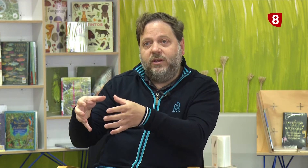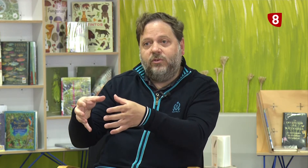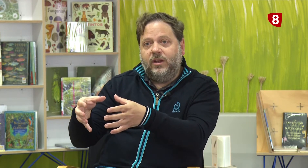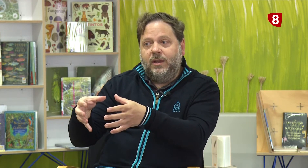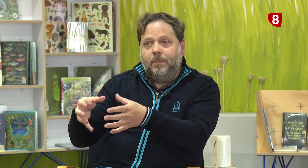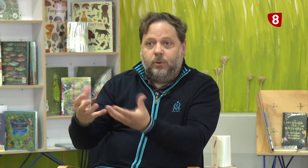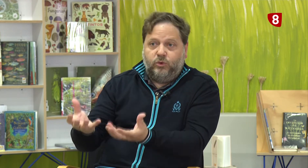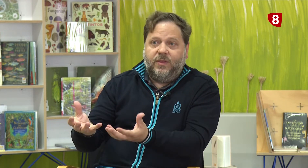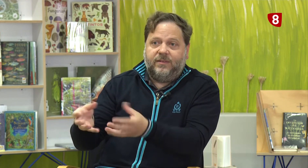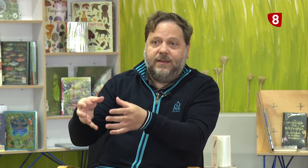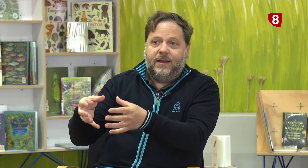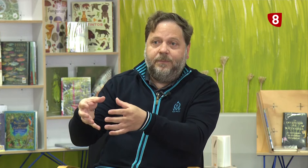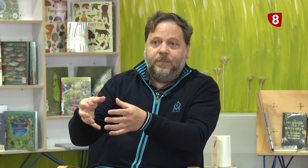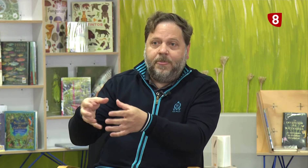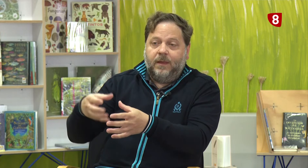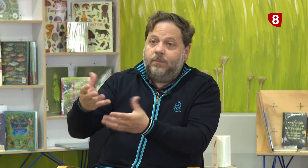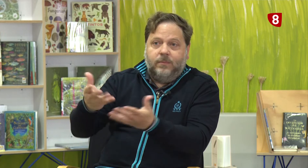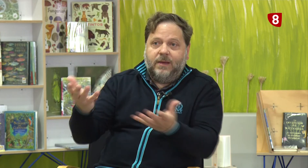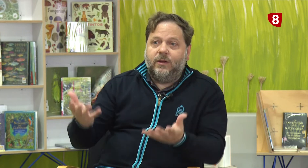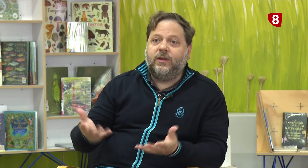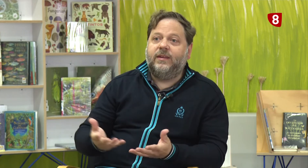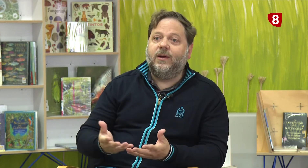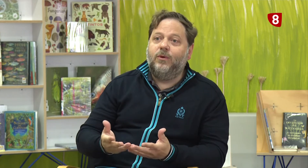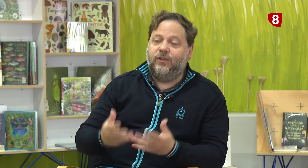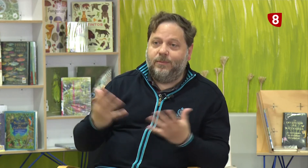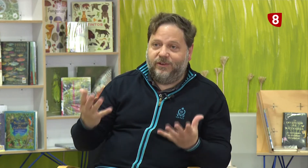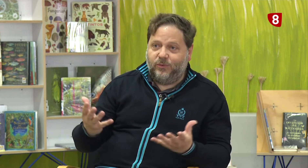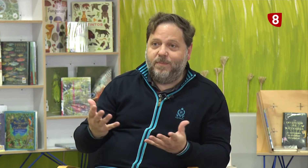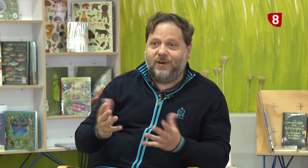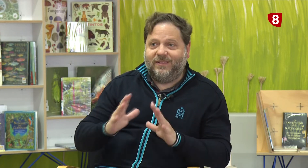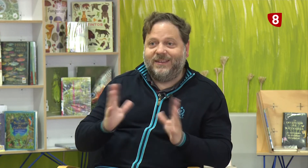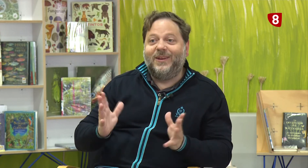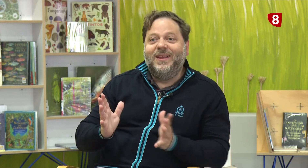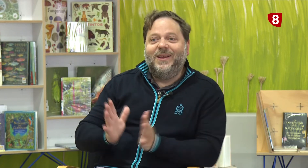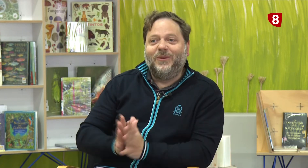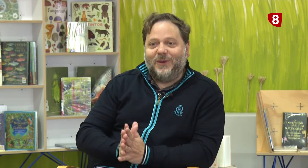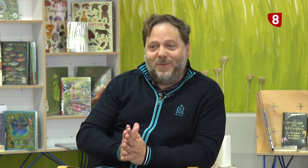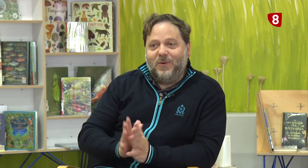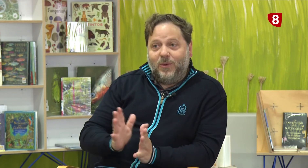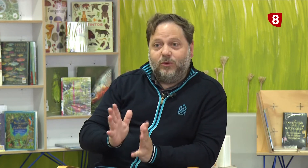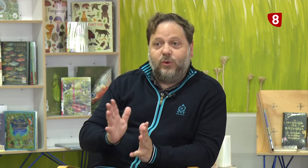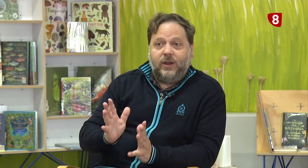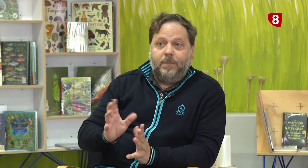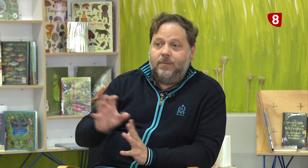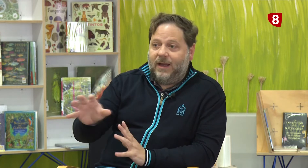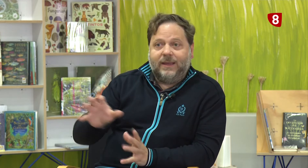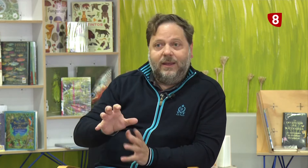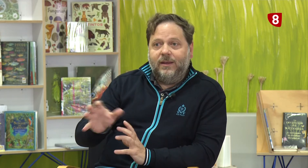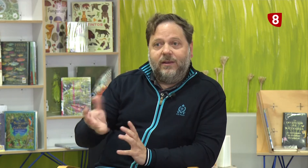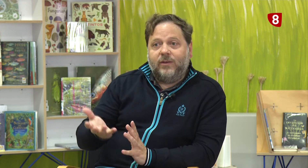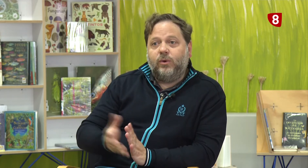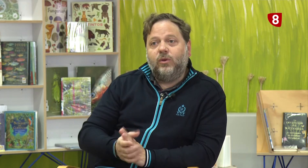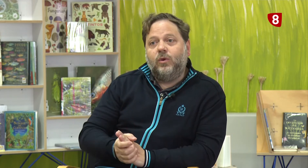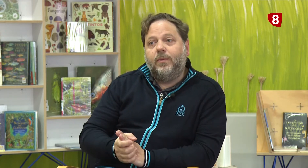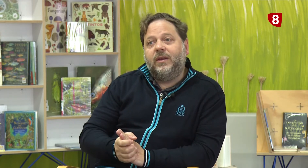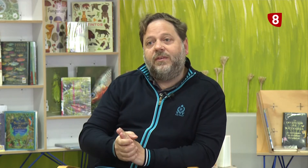propios signos por su necesidad. Imagino que sería como los idiomas en su época, no sé cómo surgieron, pero aquí